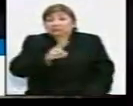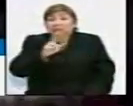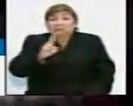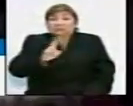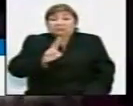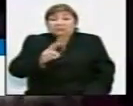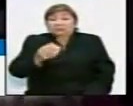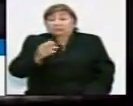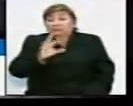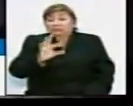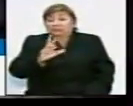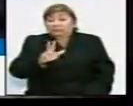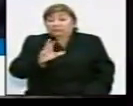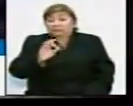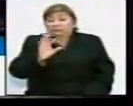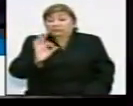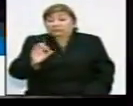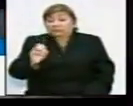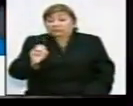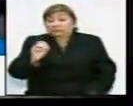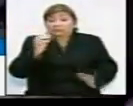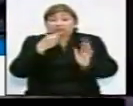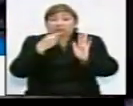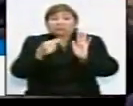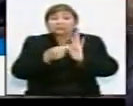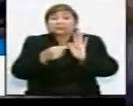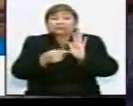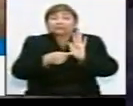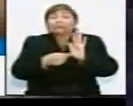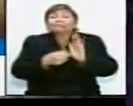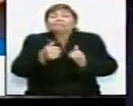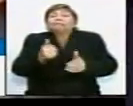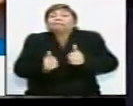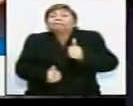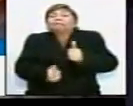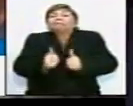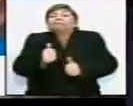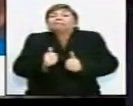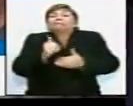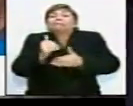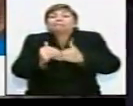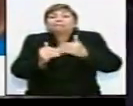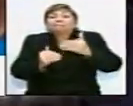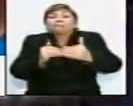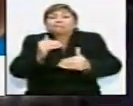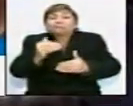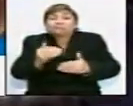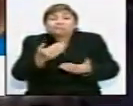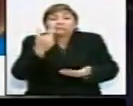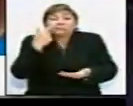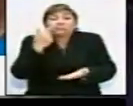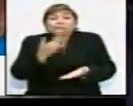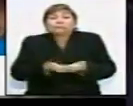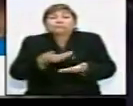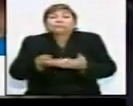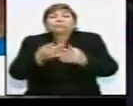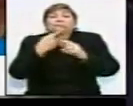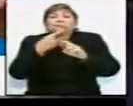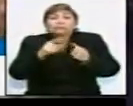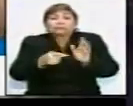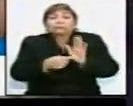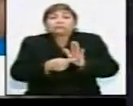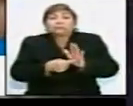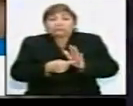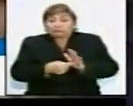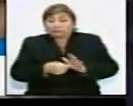3995 ningún dispositivo que establezca cuál es el proceso de verificación que se le va a dar a estos